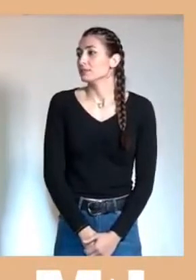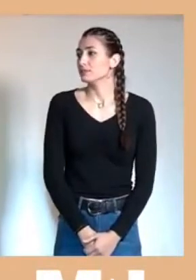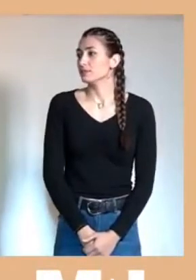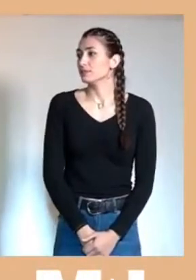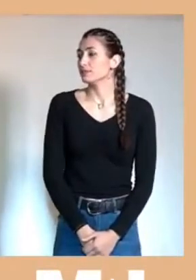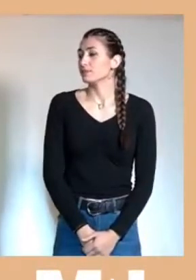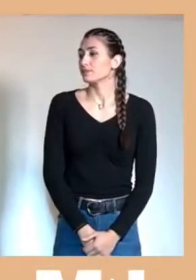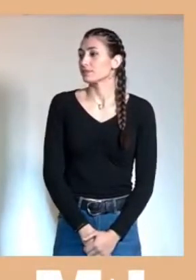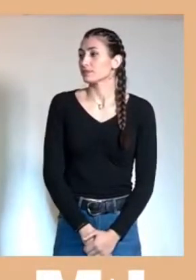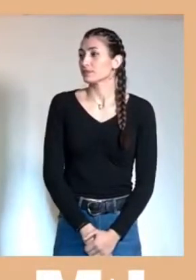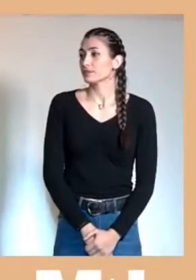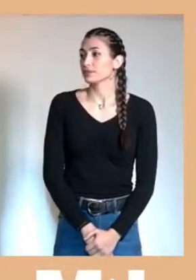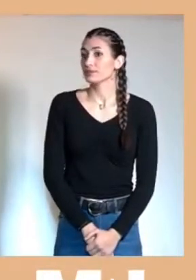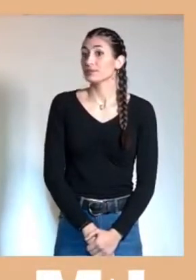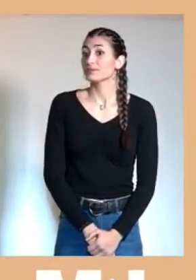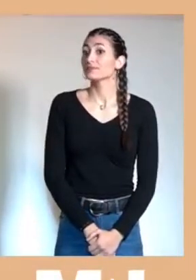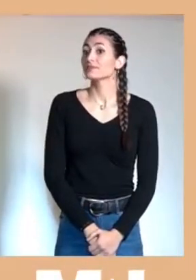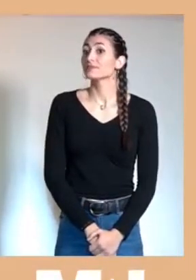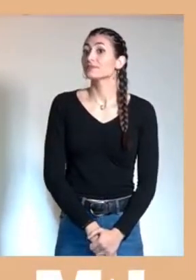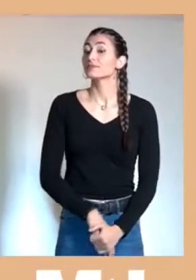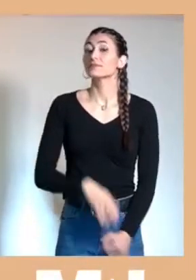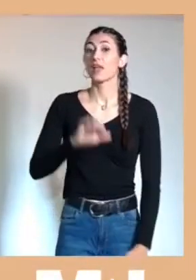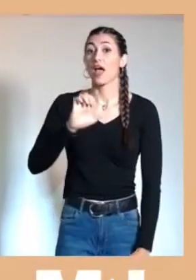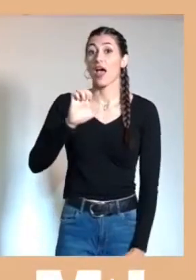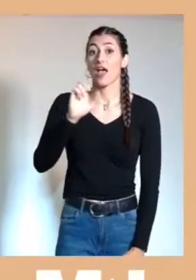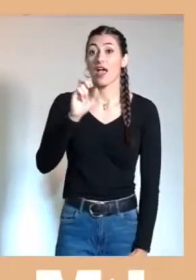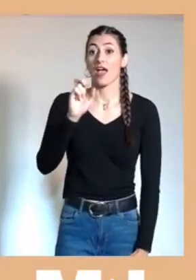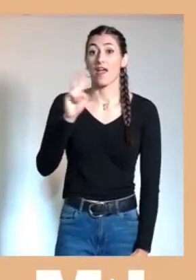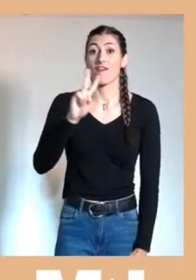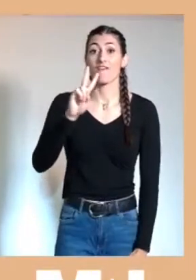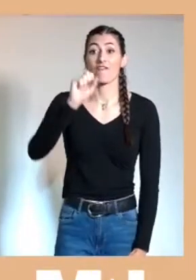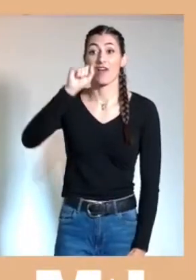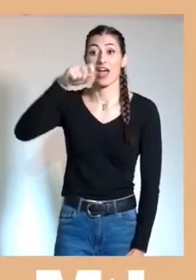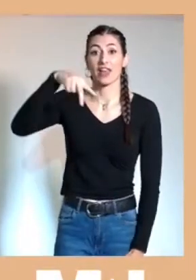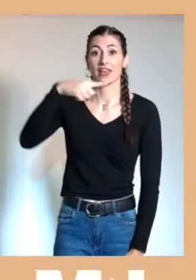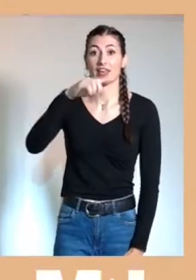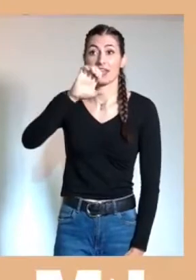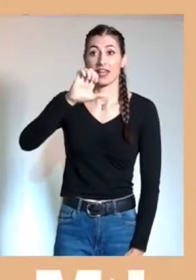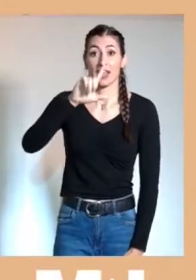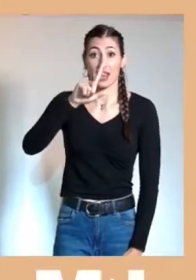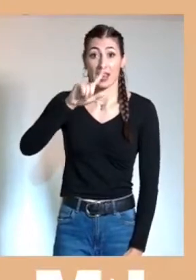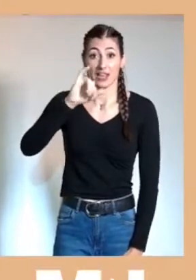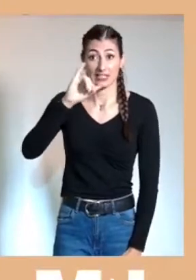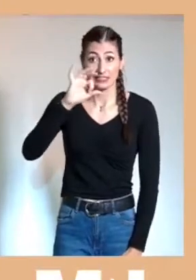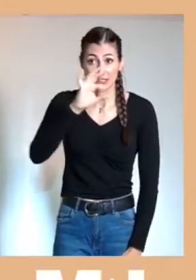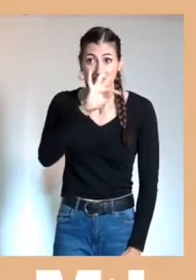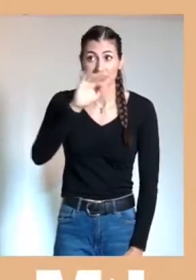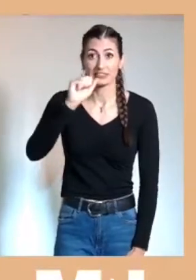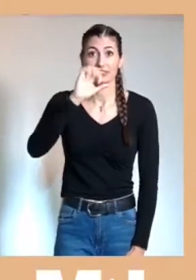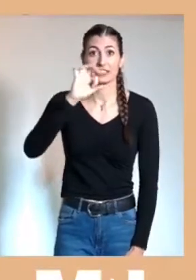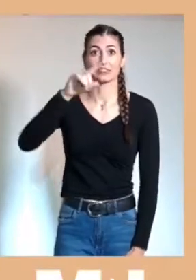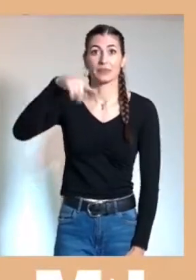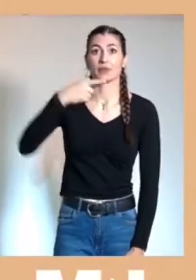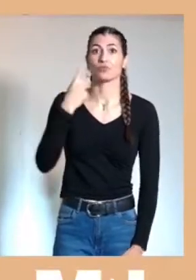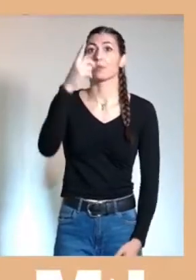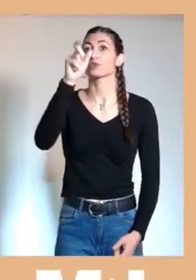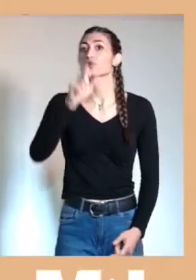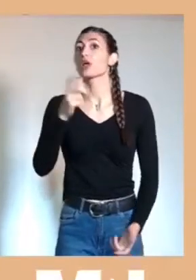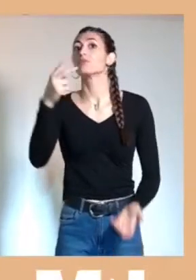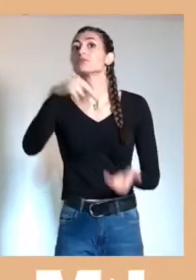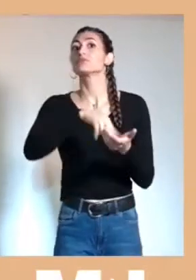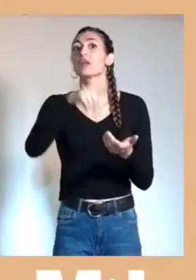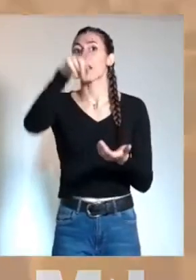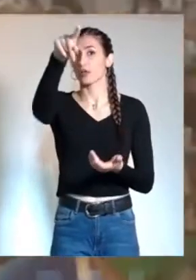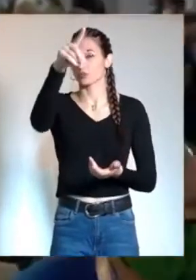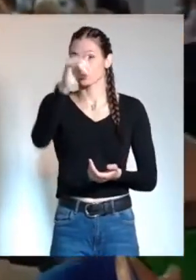Tenemos un grupo importante de personas evangelistas, de la Iglesia Evangelista. No sé si habrá alguna persona aquí ahora mismo.